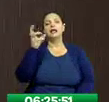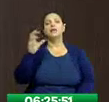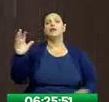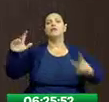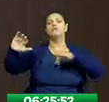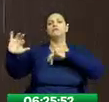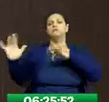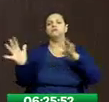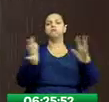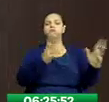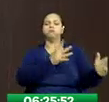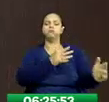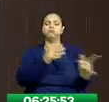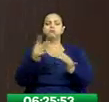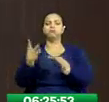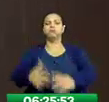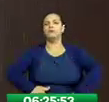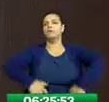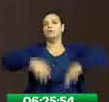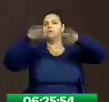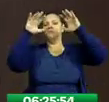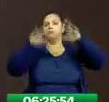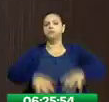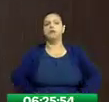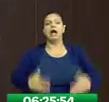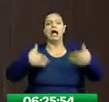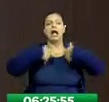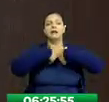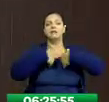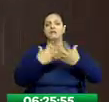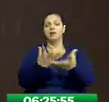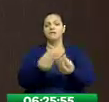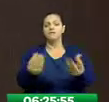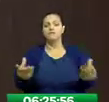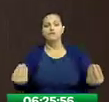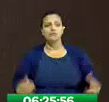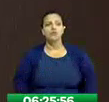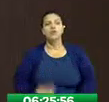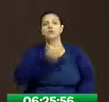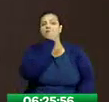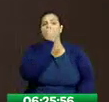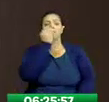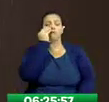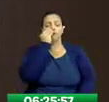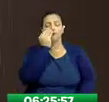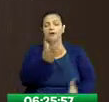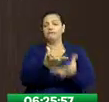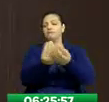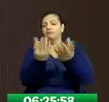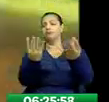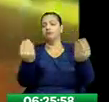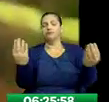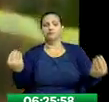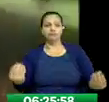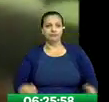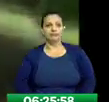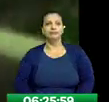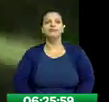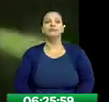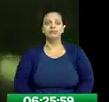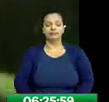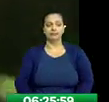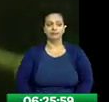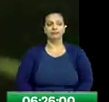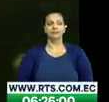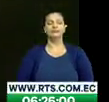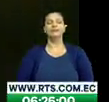harta fauna, harta flora y harta vegetación que atrae la lluvia. Yo le voy a decir una cosa,